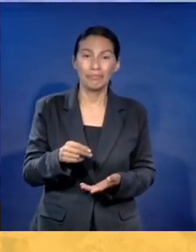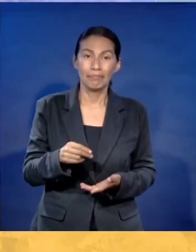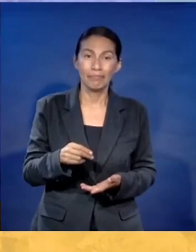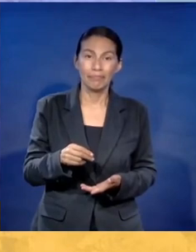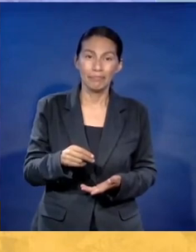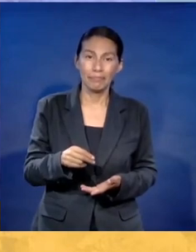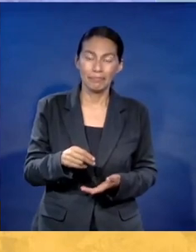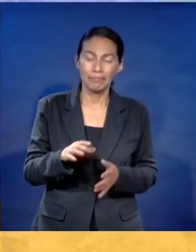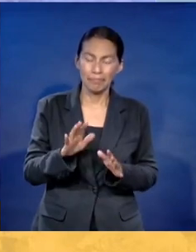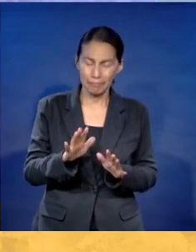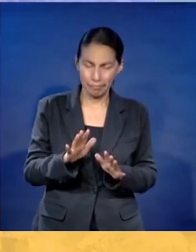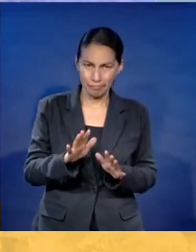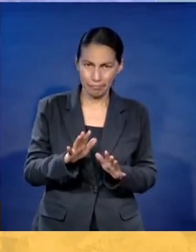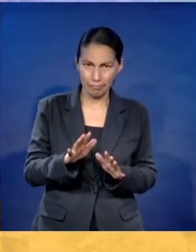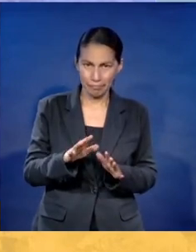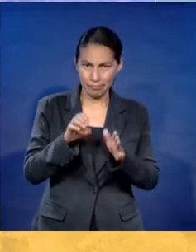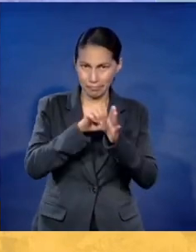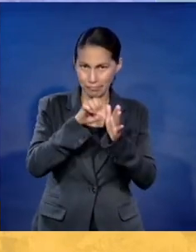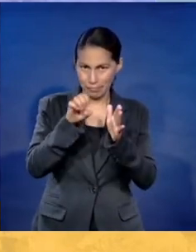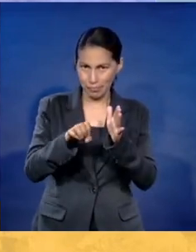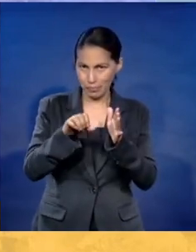un último ejemplo práctico